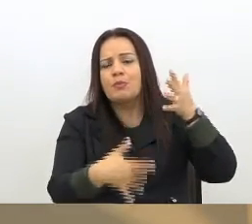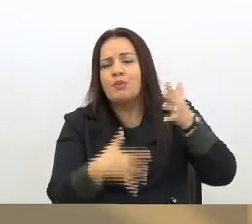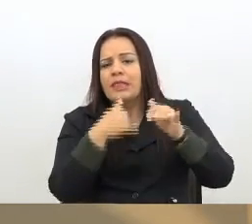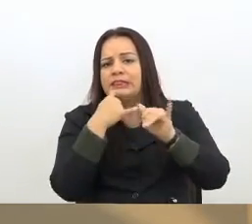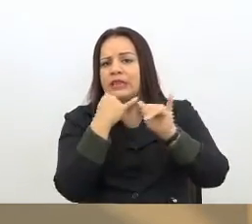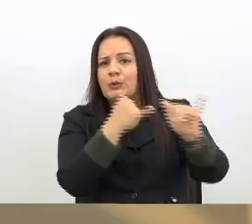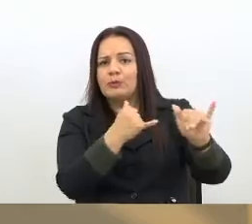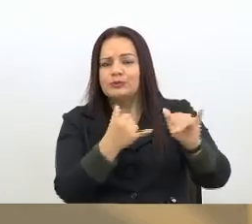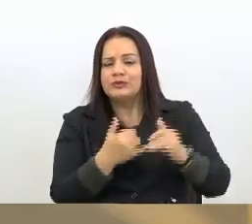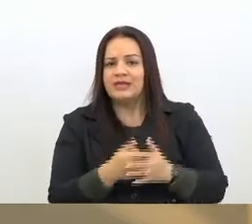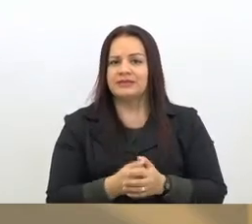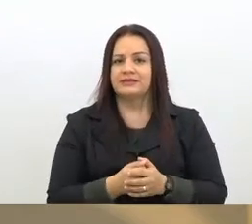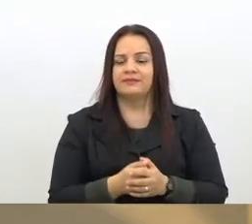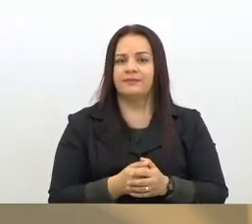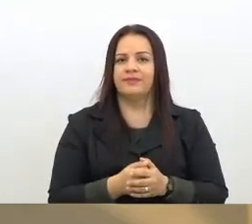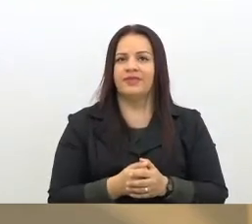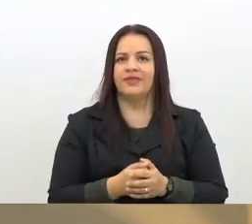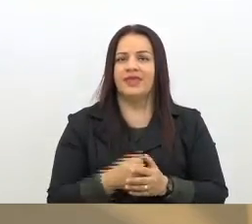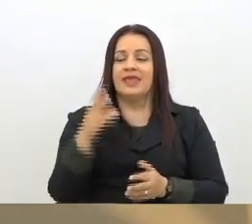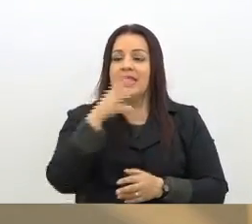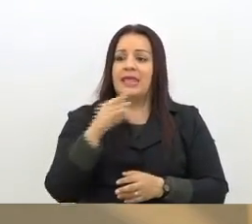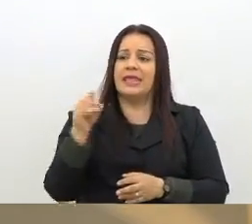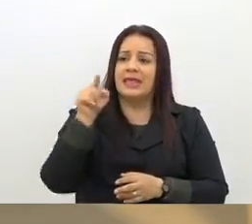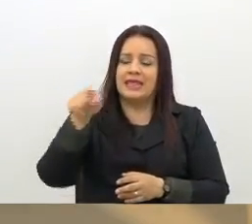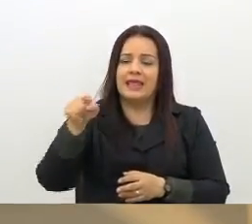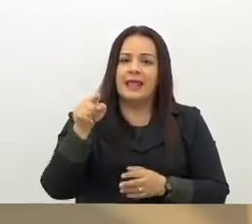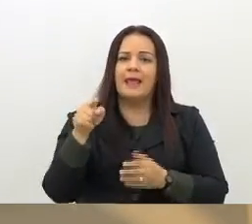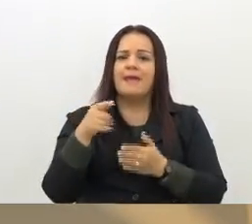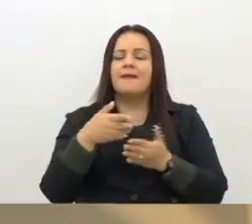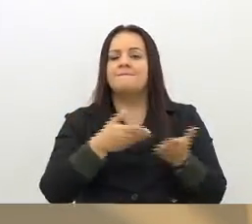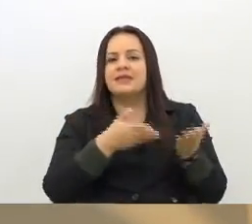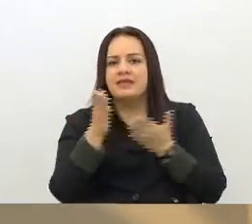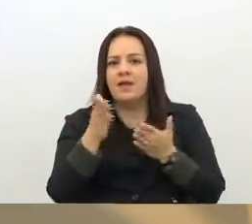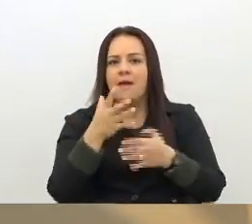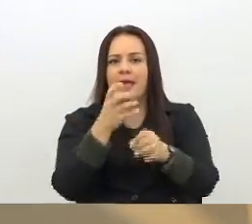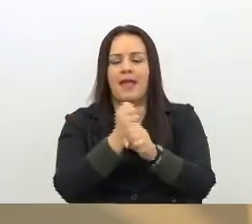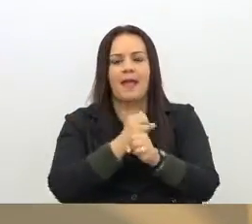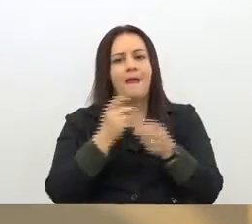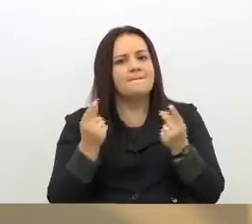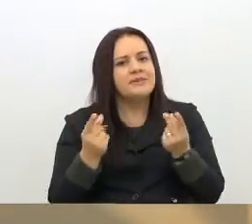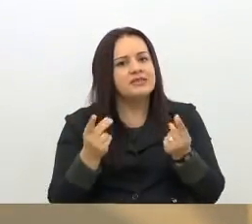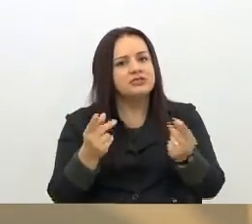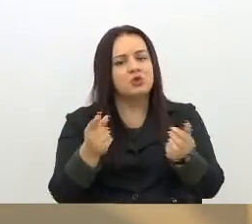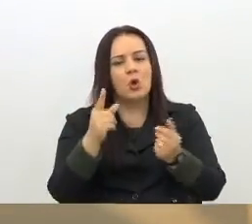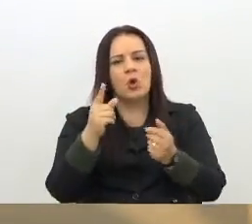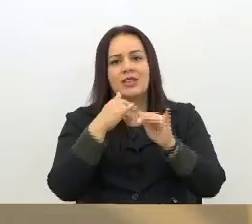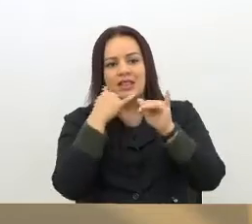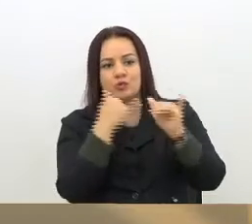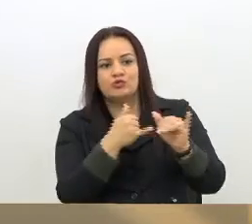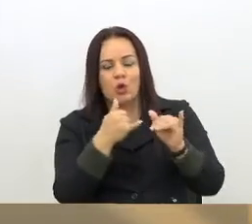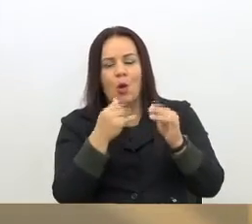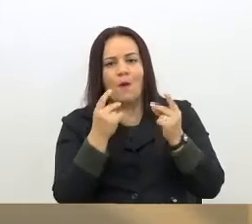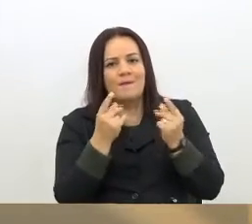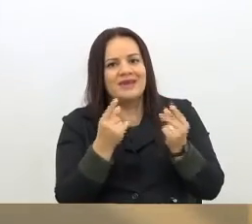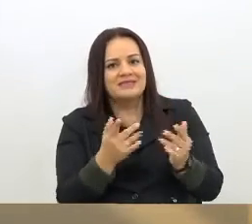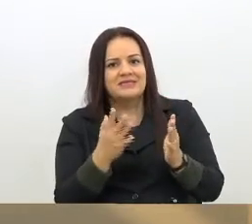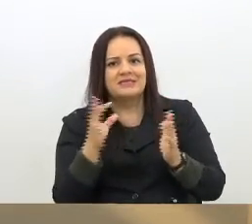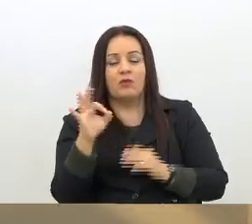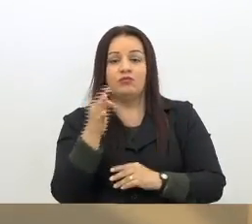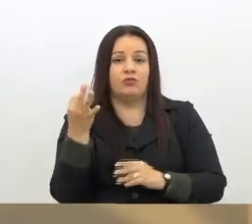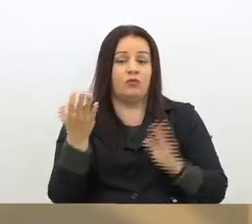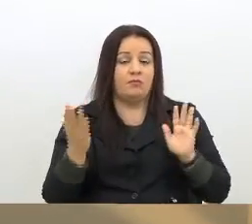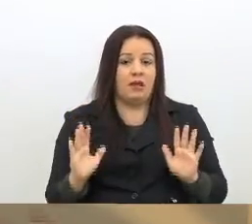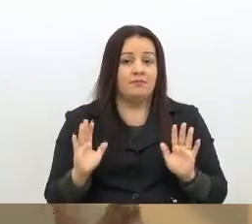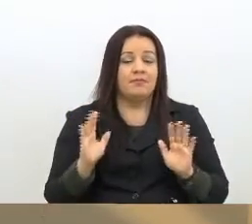me conmina a que haga precisión, que haga mis denuncias de una manera precisa.